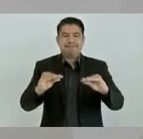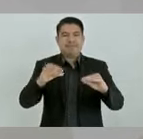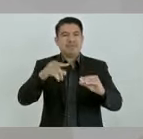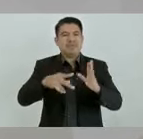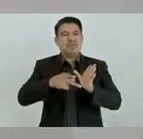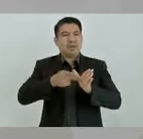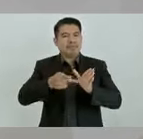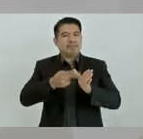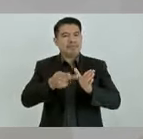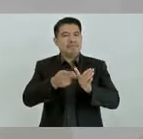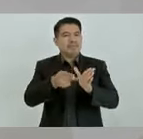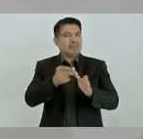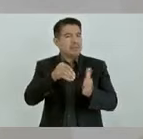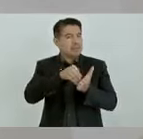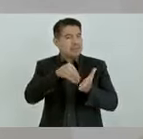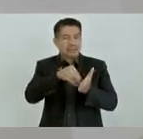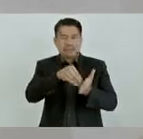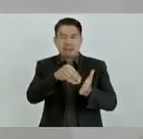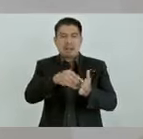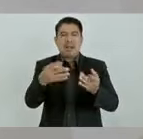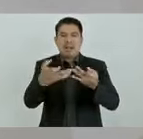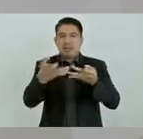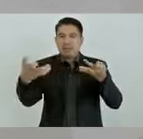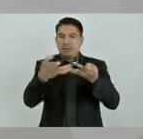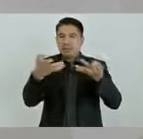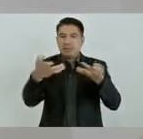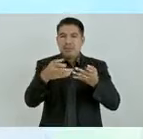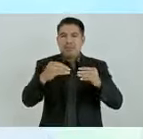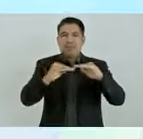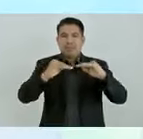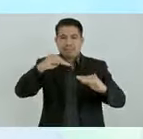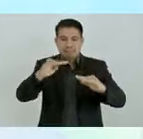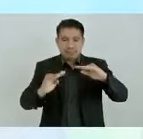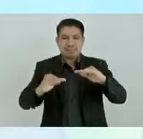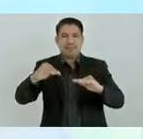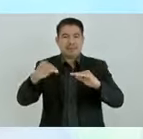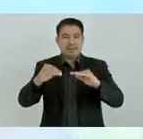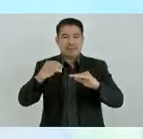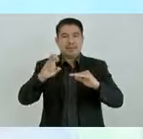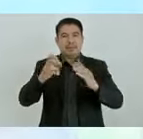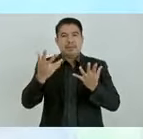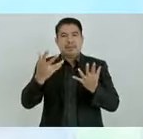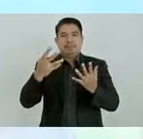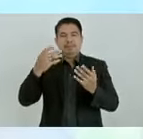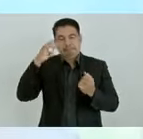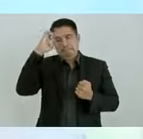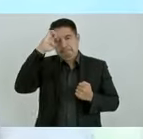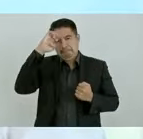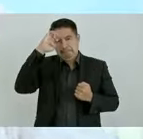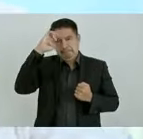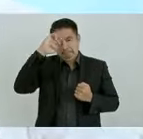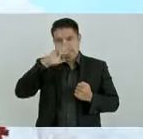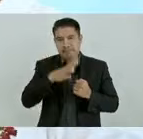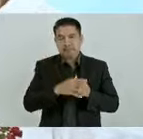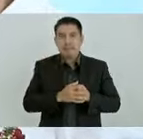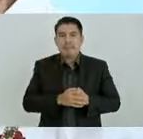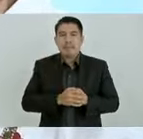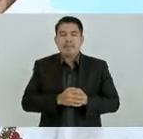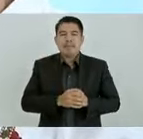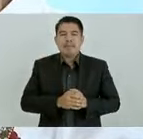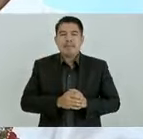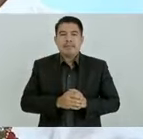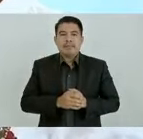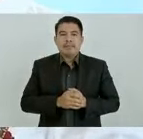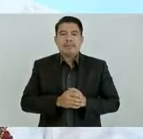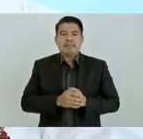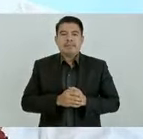permanente del terreno. Un poco la experiencia que aquí